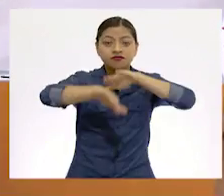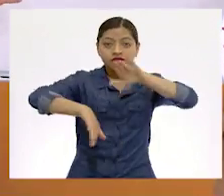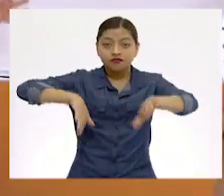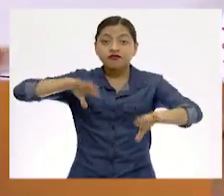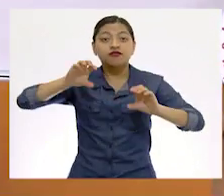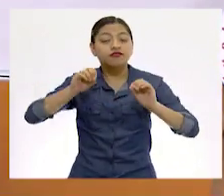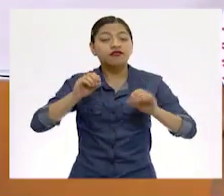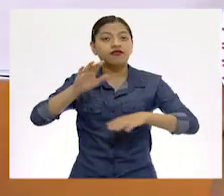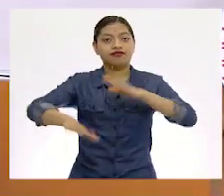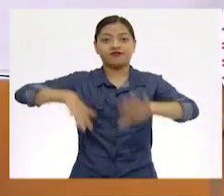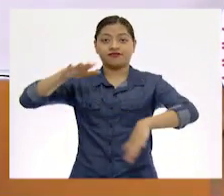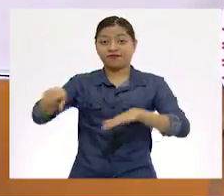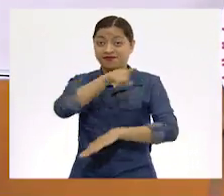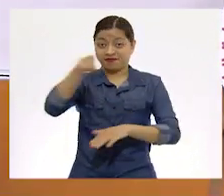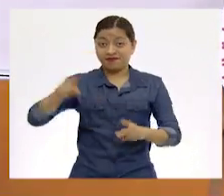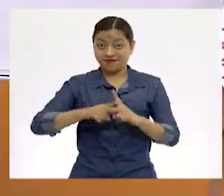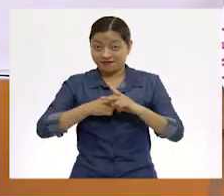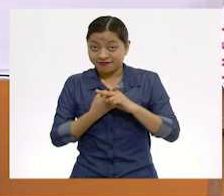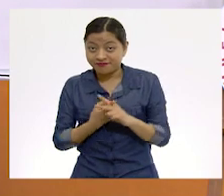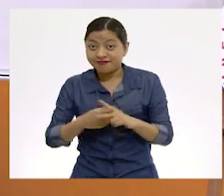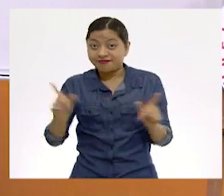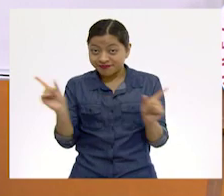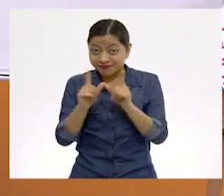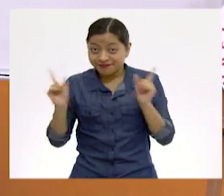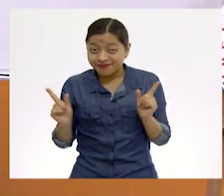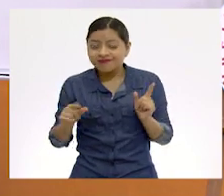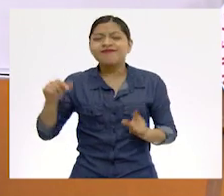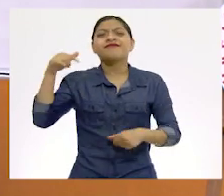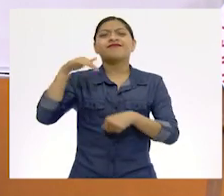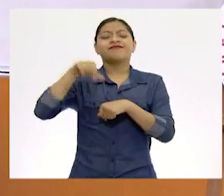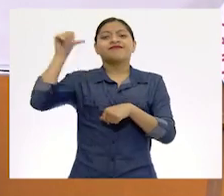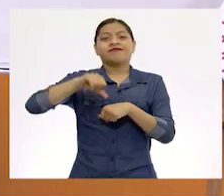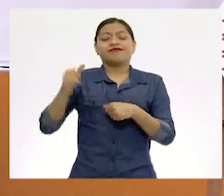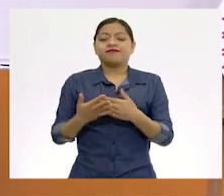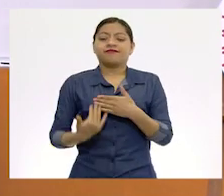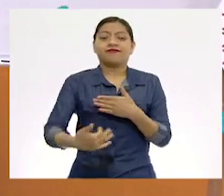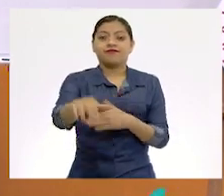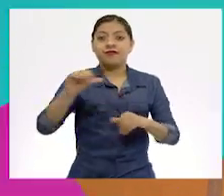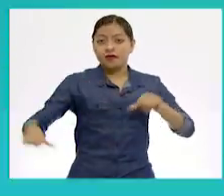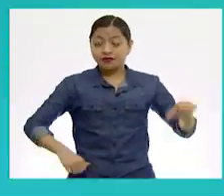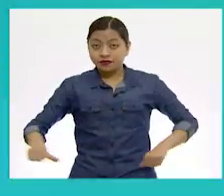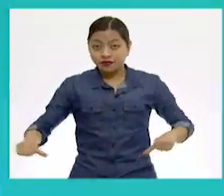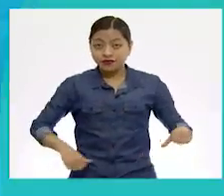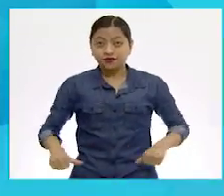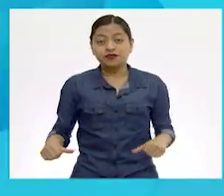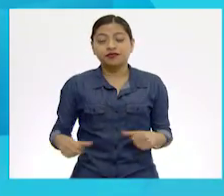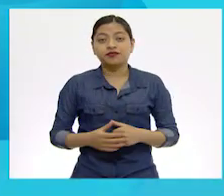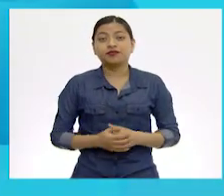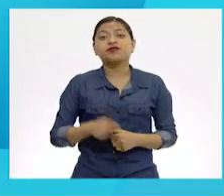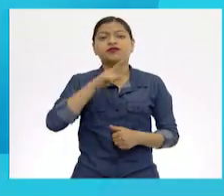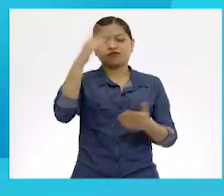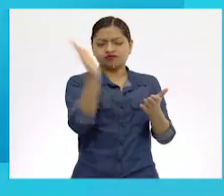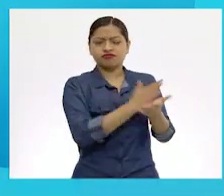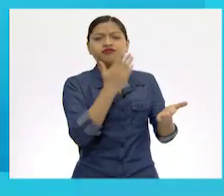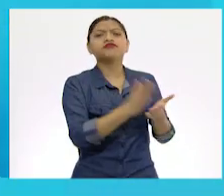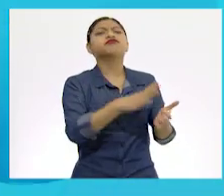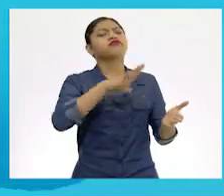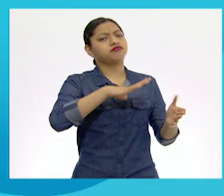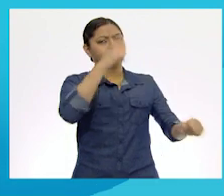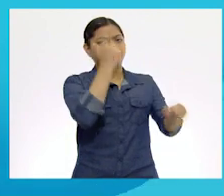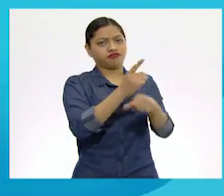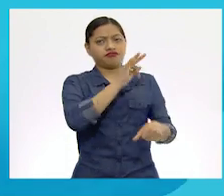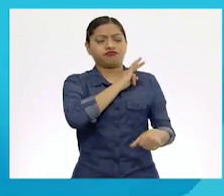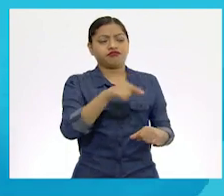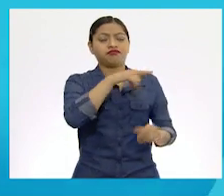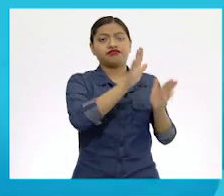reptan. ¿Están listos para empezar? Todas las actividades que vamos a hacer el día de hoy están en su libro de conocimiento del